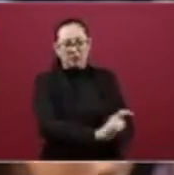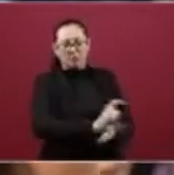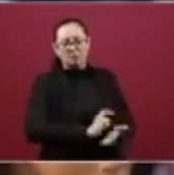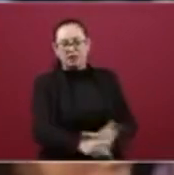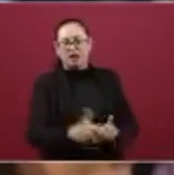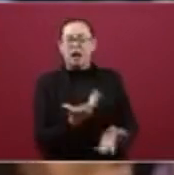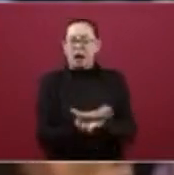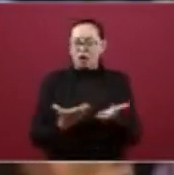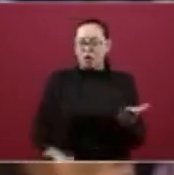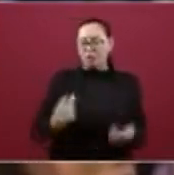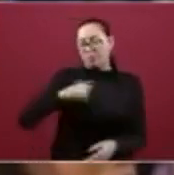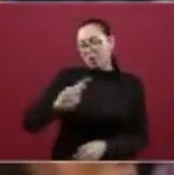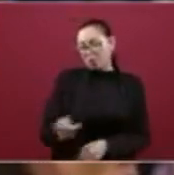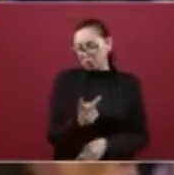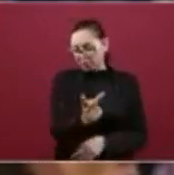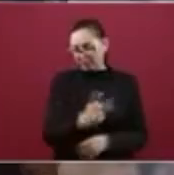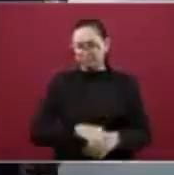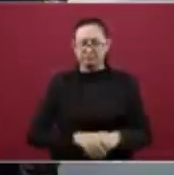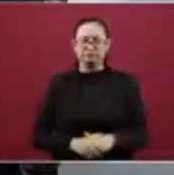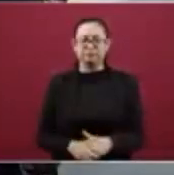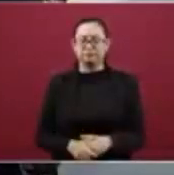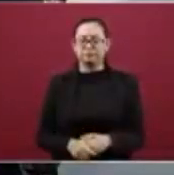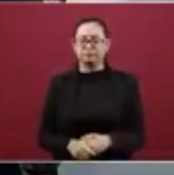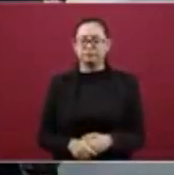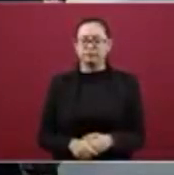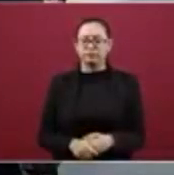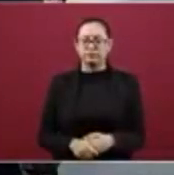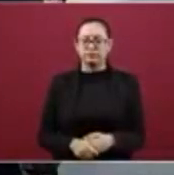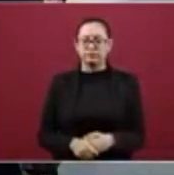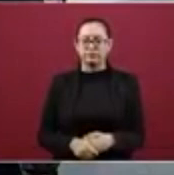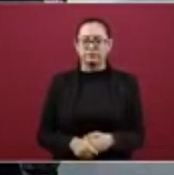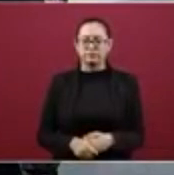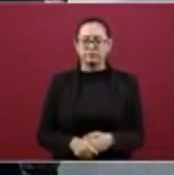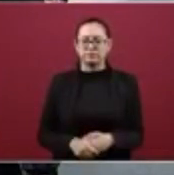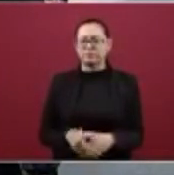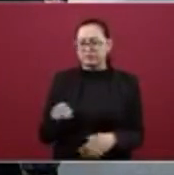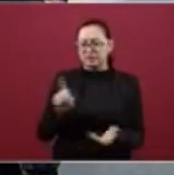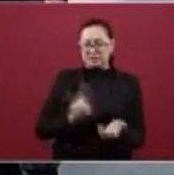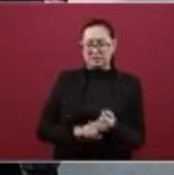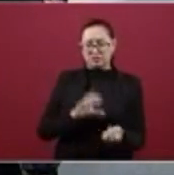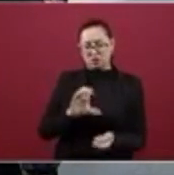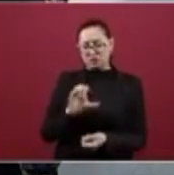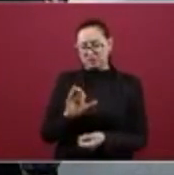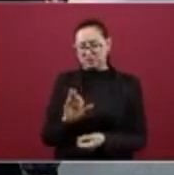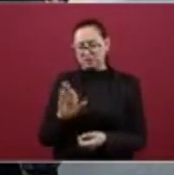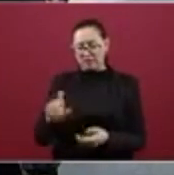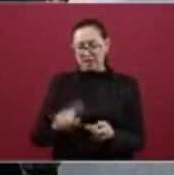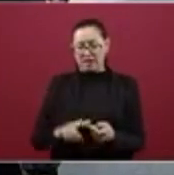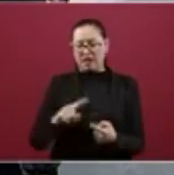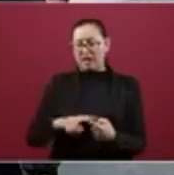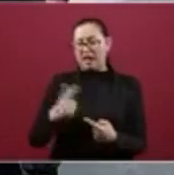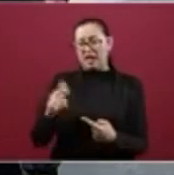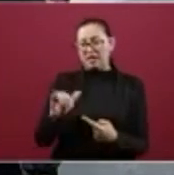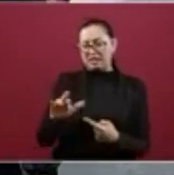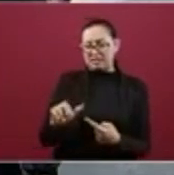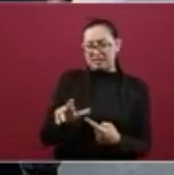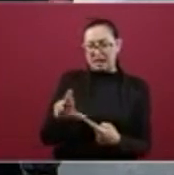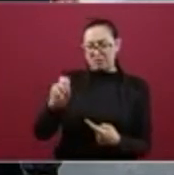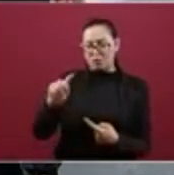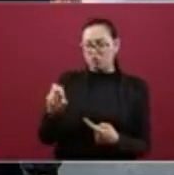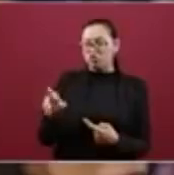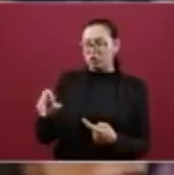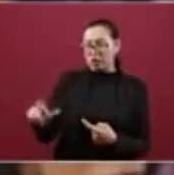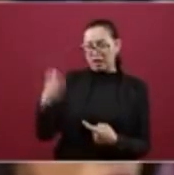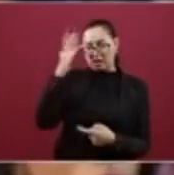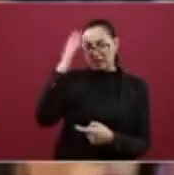serían si su gobierno tiene identificado, bueno, tienen en la CFE identificado a Guillermo Turrent como juez y parte de esto, quien fue titular de